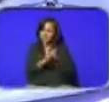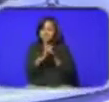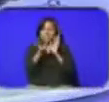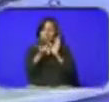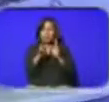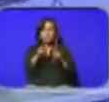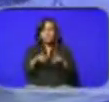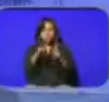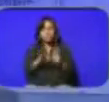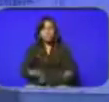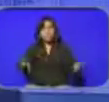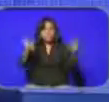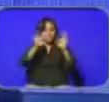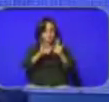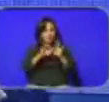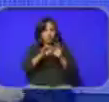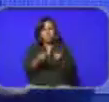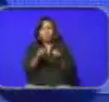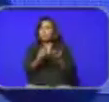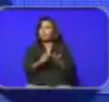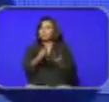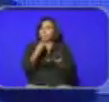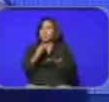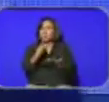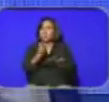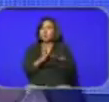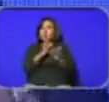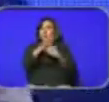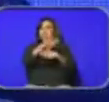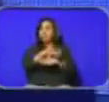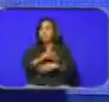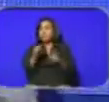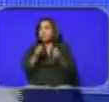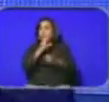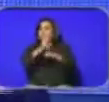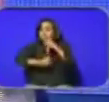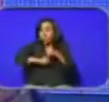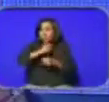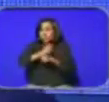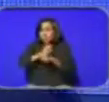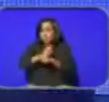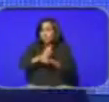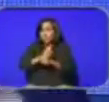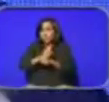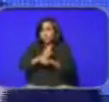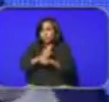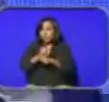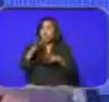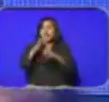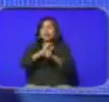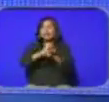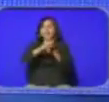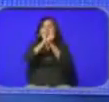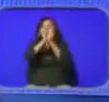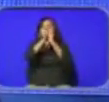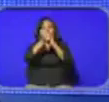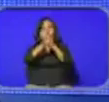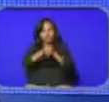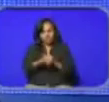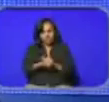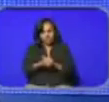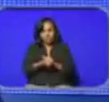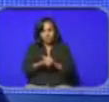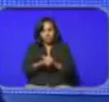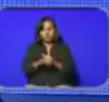a través de esos 60 años, Singapur ha hecho modificaciones y ajustes a su sistema en la manera en que fue evolucionando como